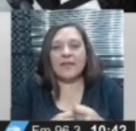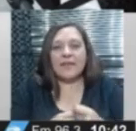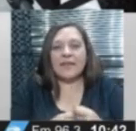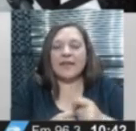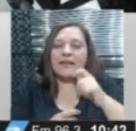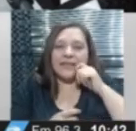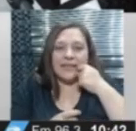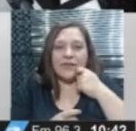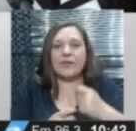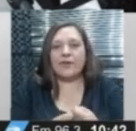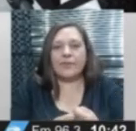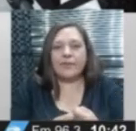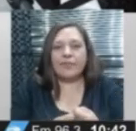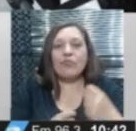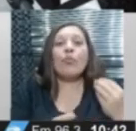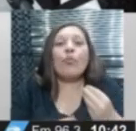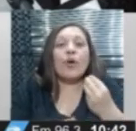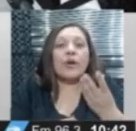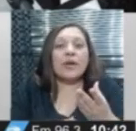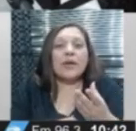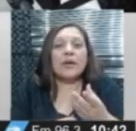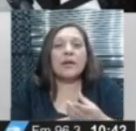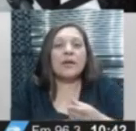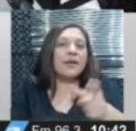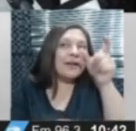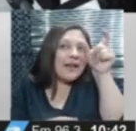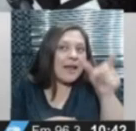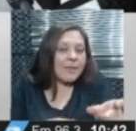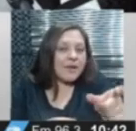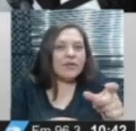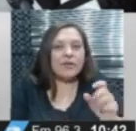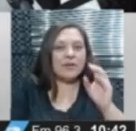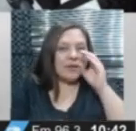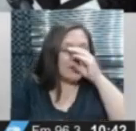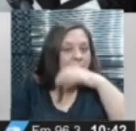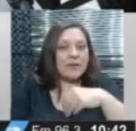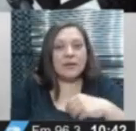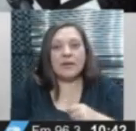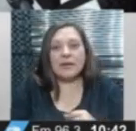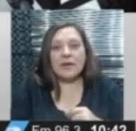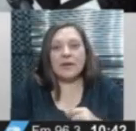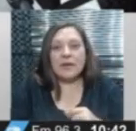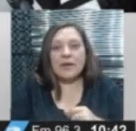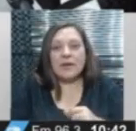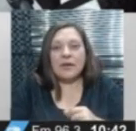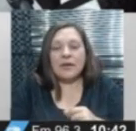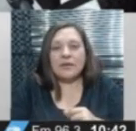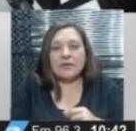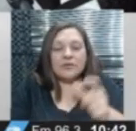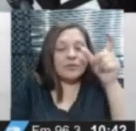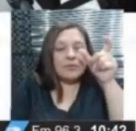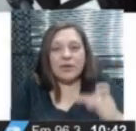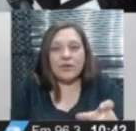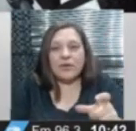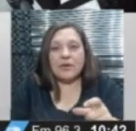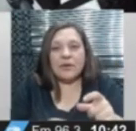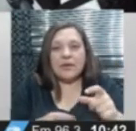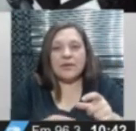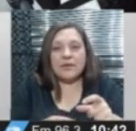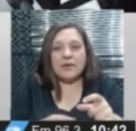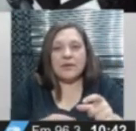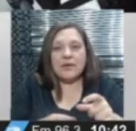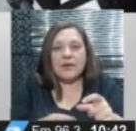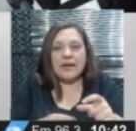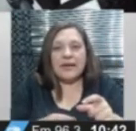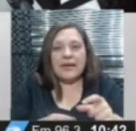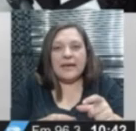sujetos políticos y los que En realidad estamos buscando es que se